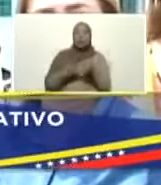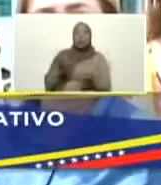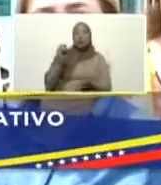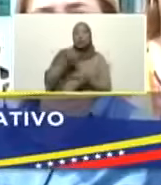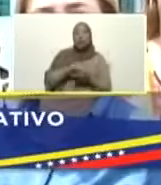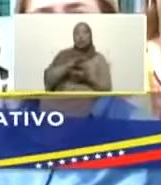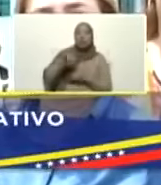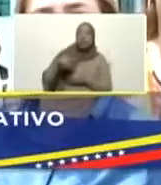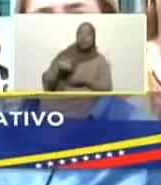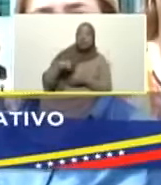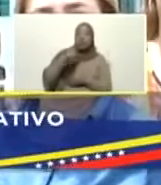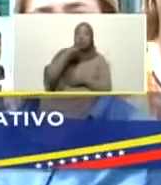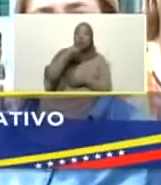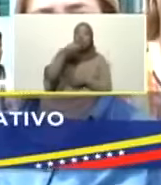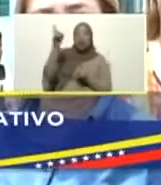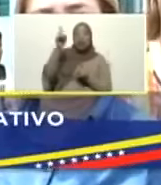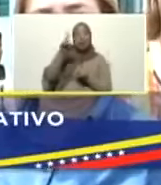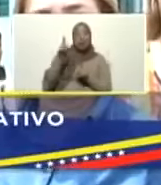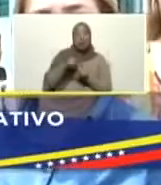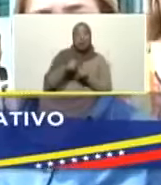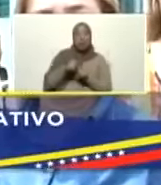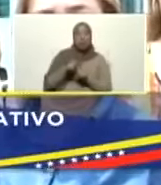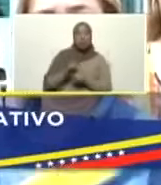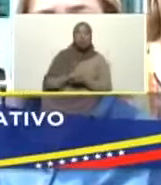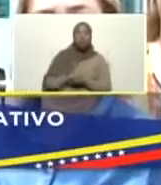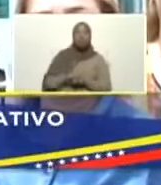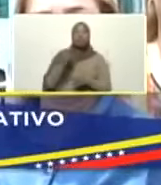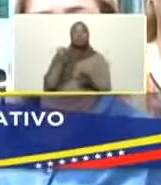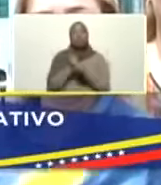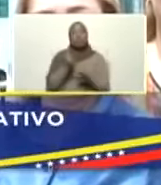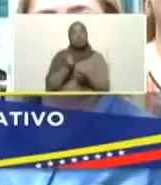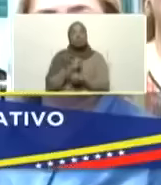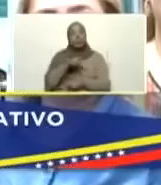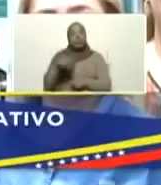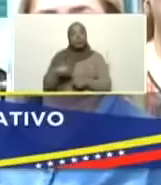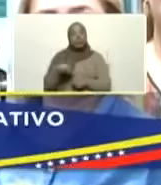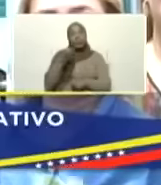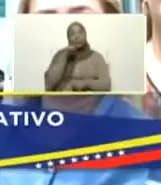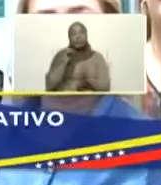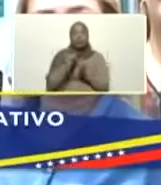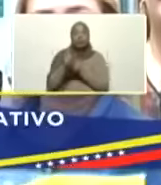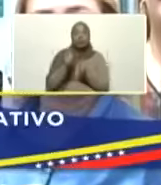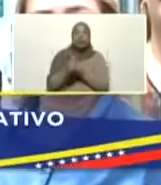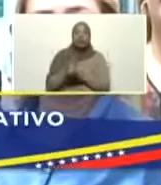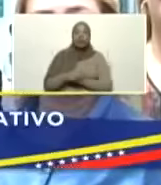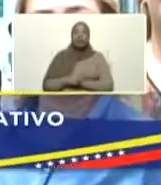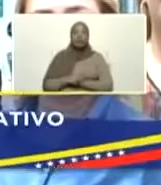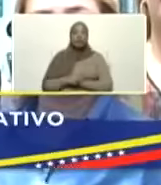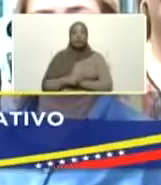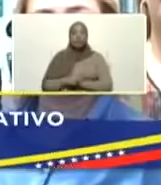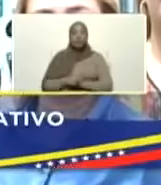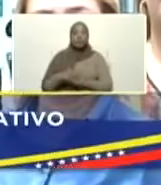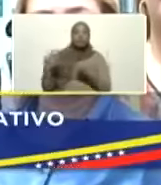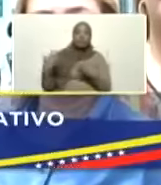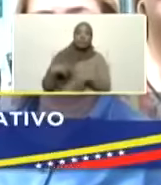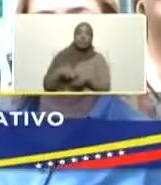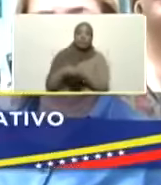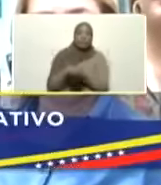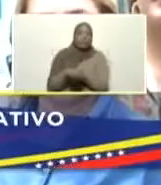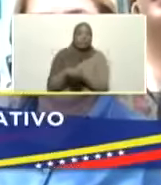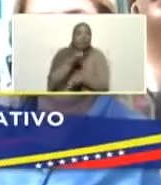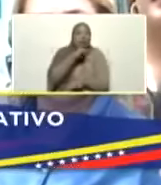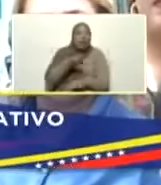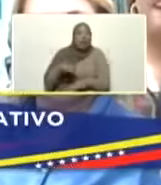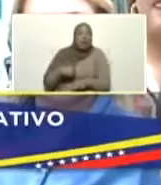instalaciones eléctrica, rehabilitación de cancha deportiva, incluso las